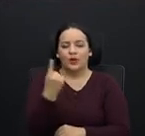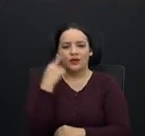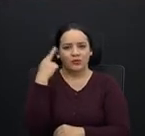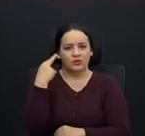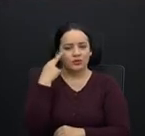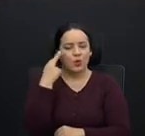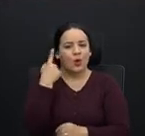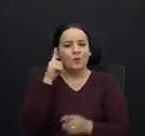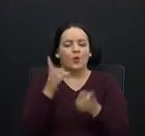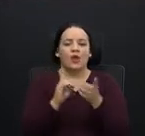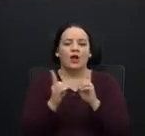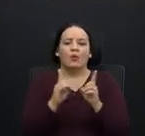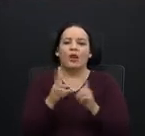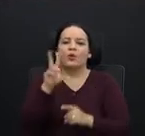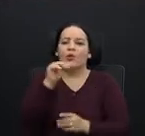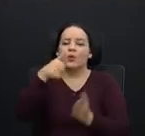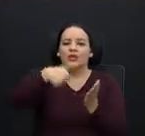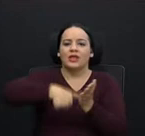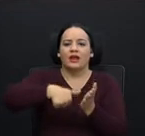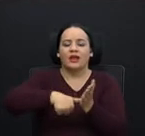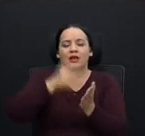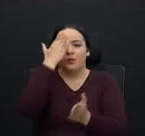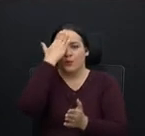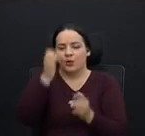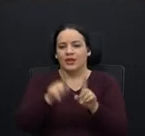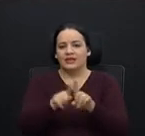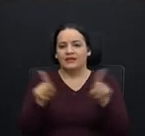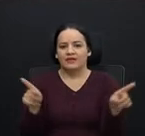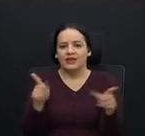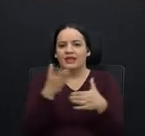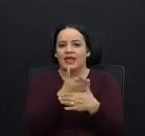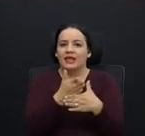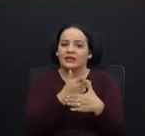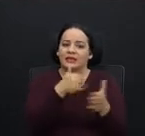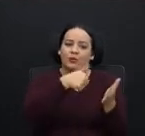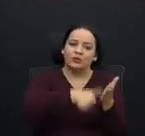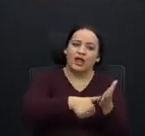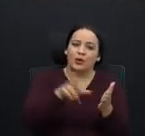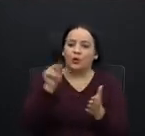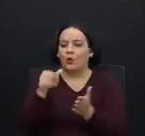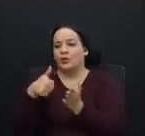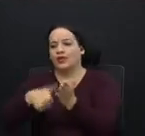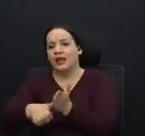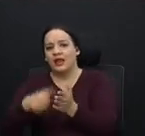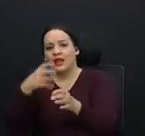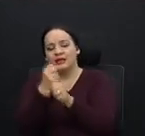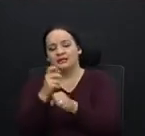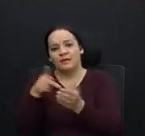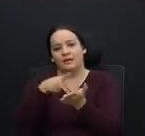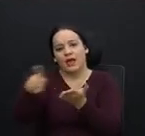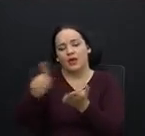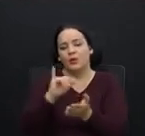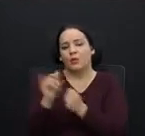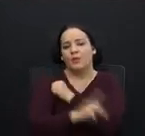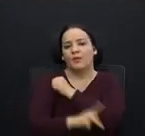razón por la cual no votarla, pues la diferencia entre votarlo y no votarlo nos hace pagar como Estado más de